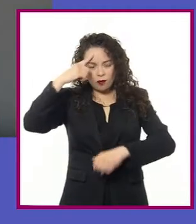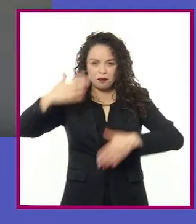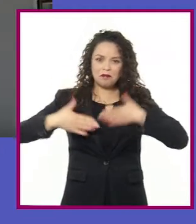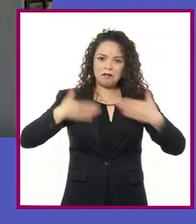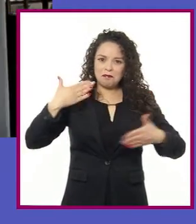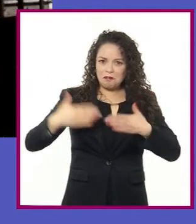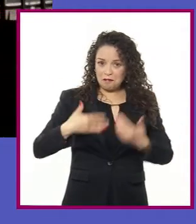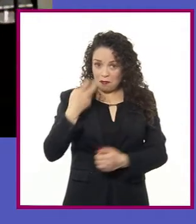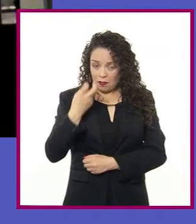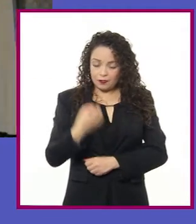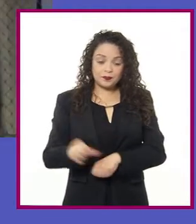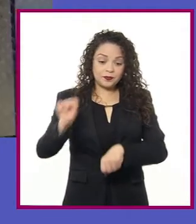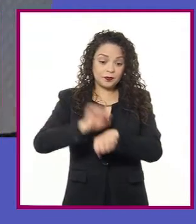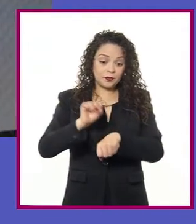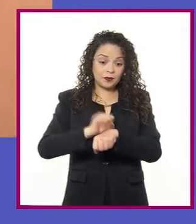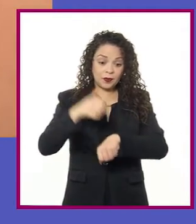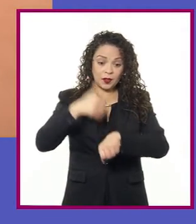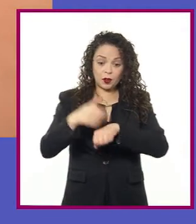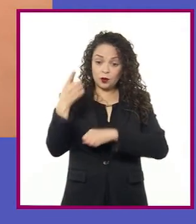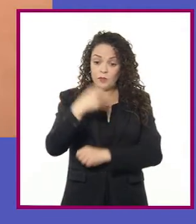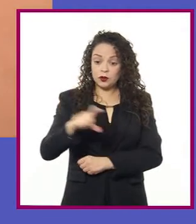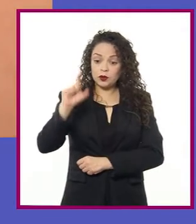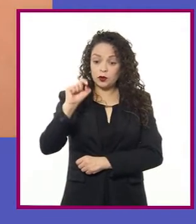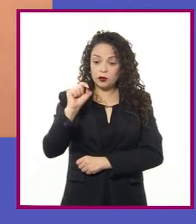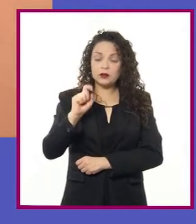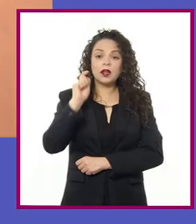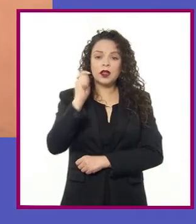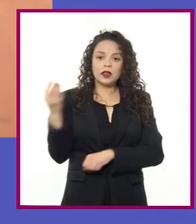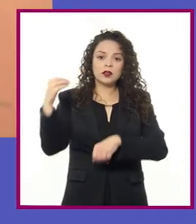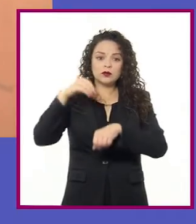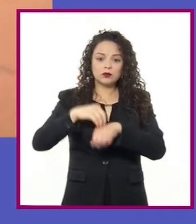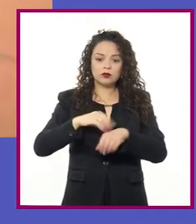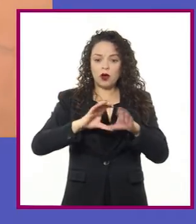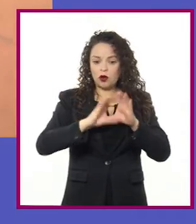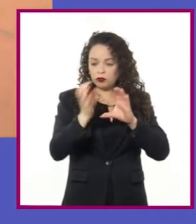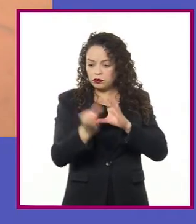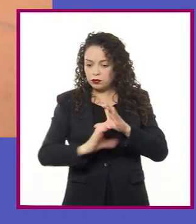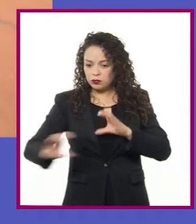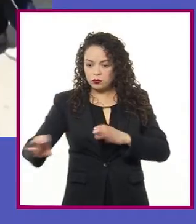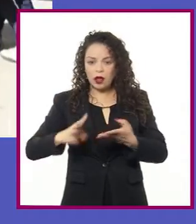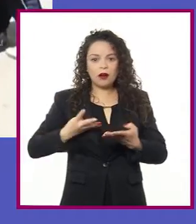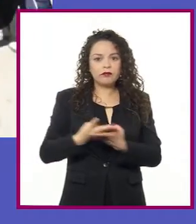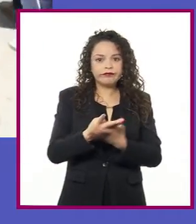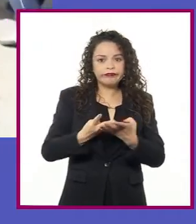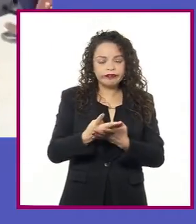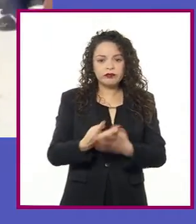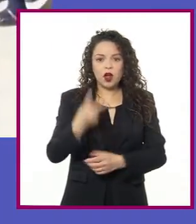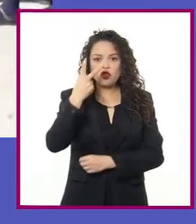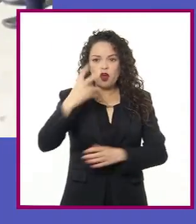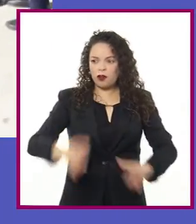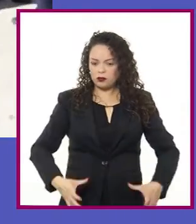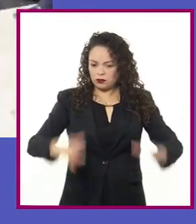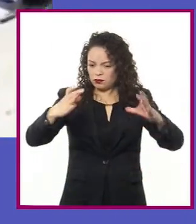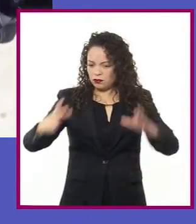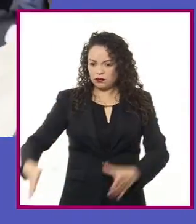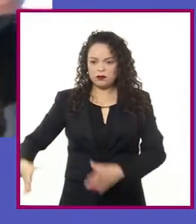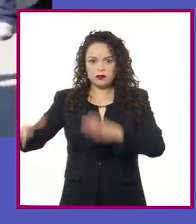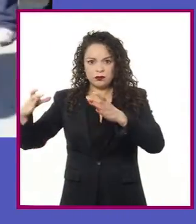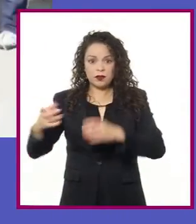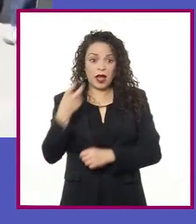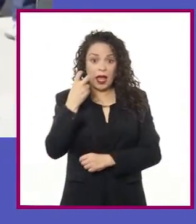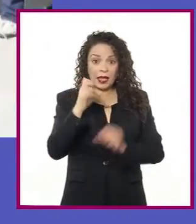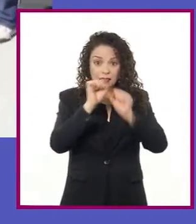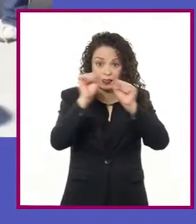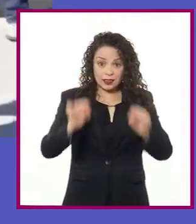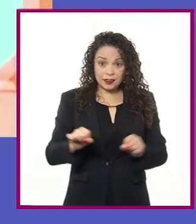la secundaria 120 se instalaron tuberías, filtros y 2 tanques. Después, este sistema se llevó